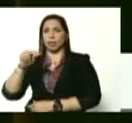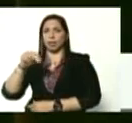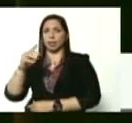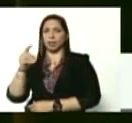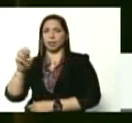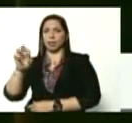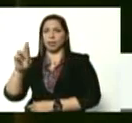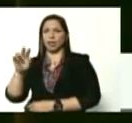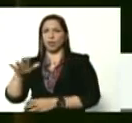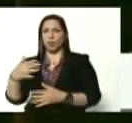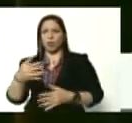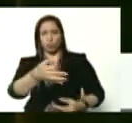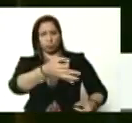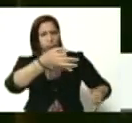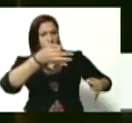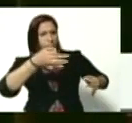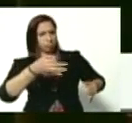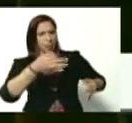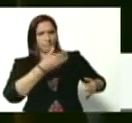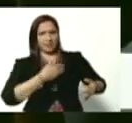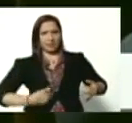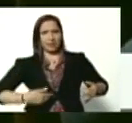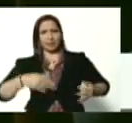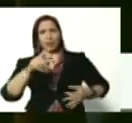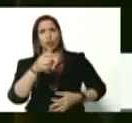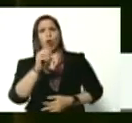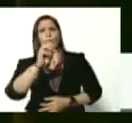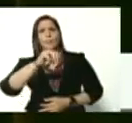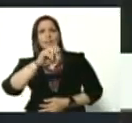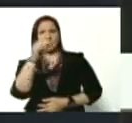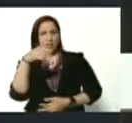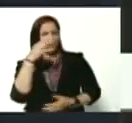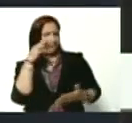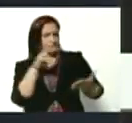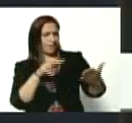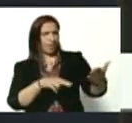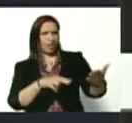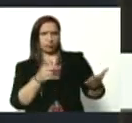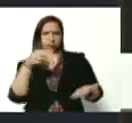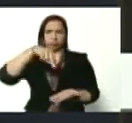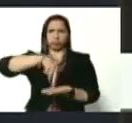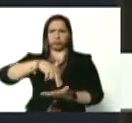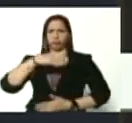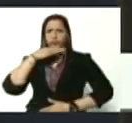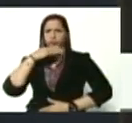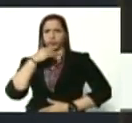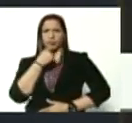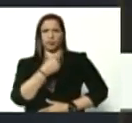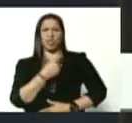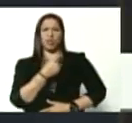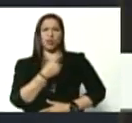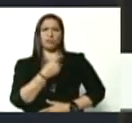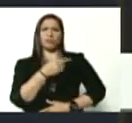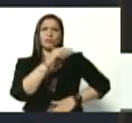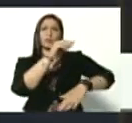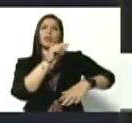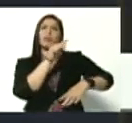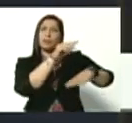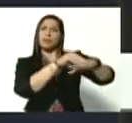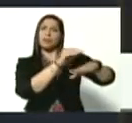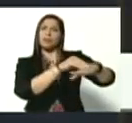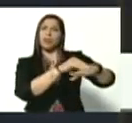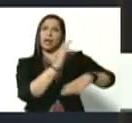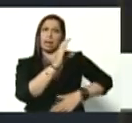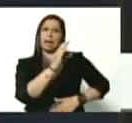cuando gómez recibe el telegrama se levantó molesto y dijo dígale al palacio de bogotá que